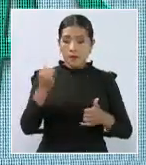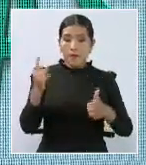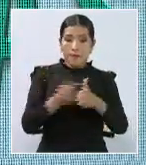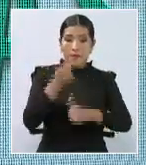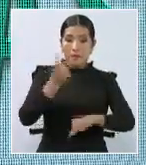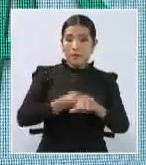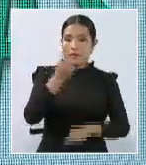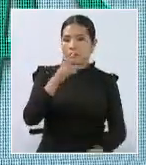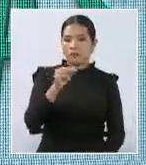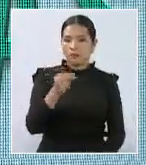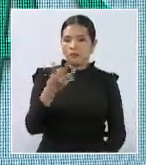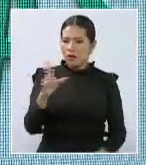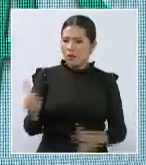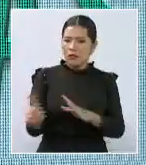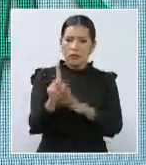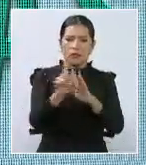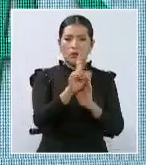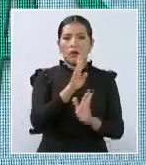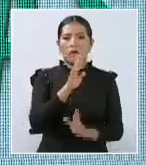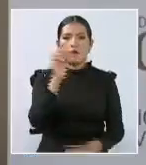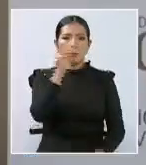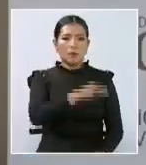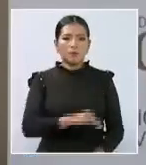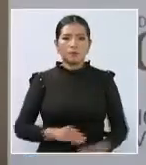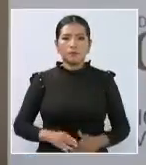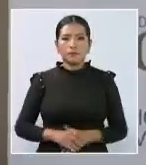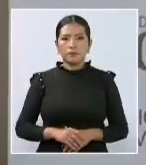hablan a nombre de esta autoridad.